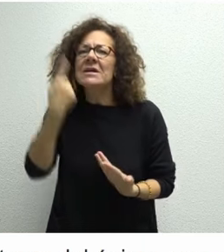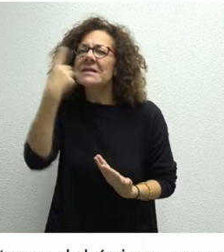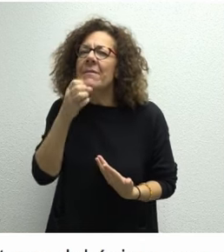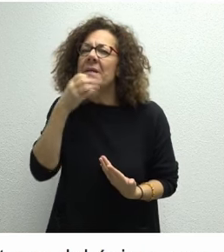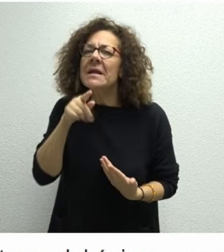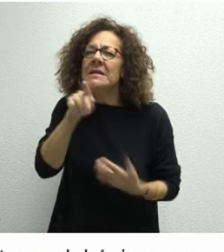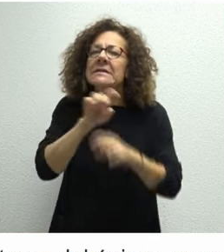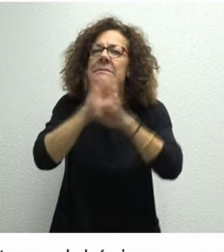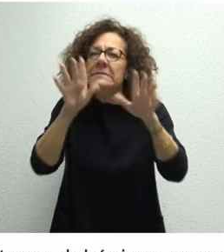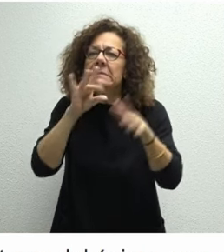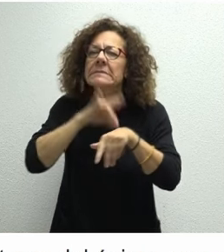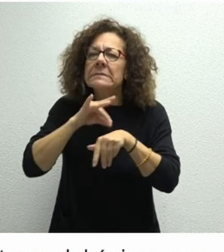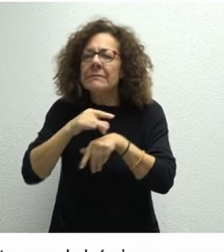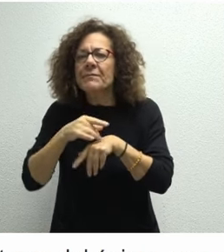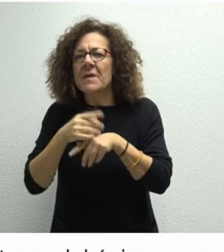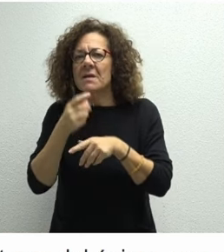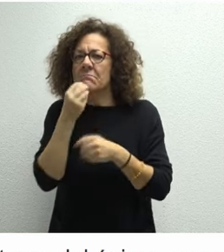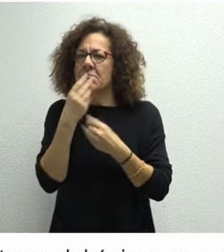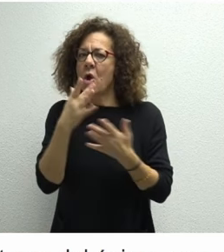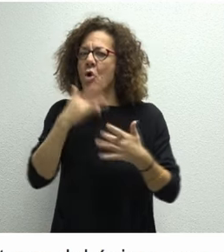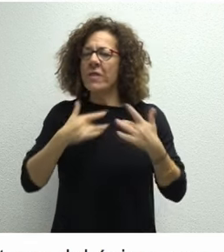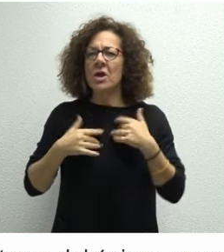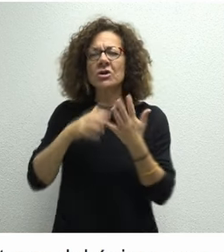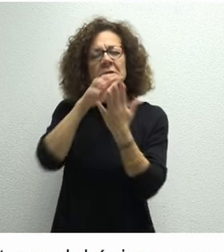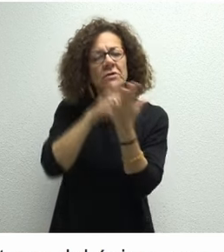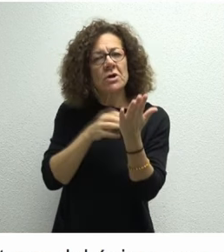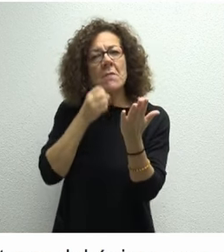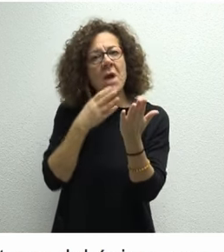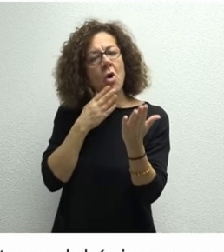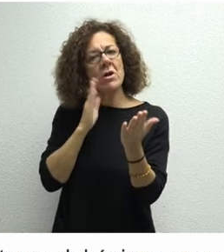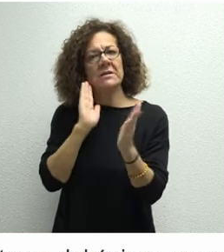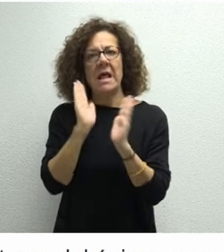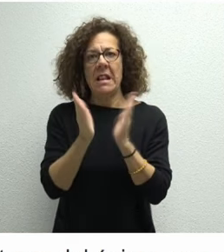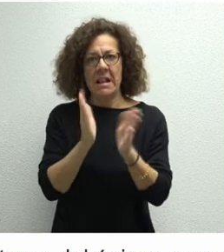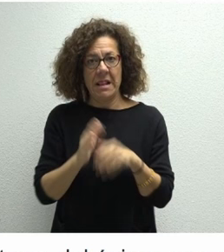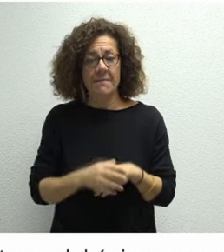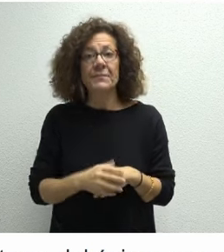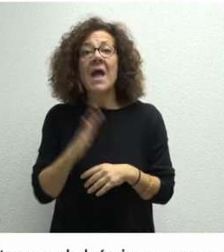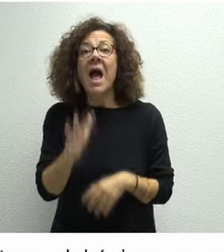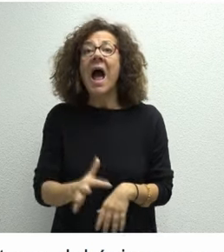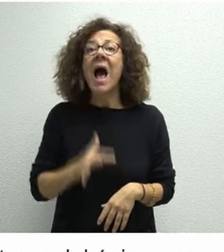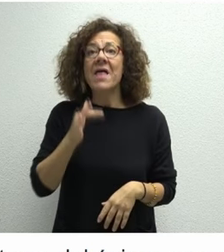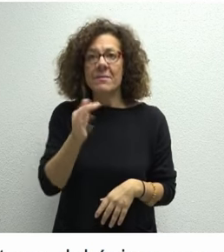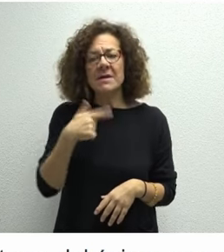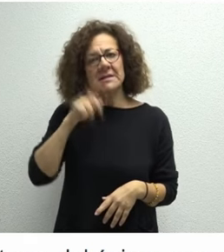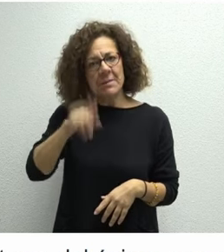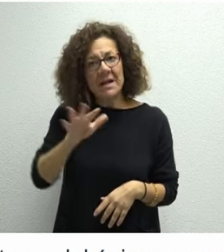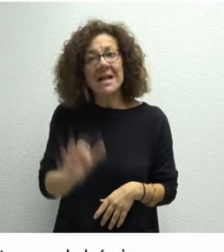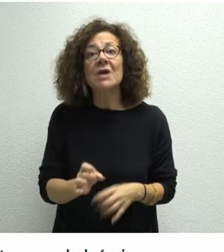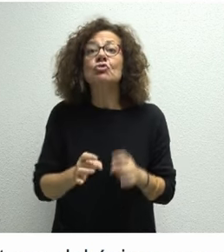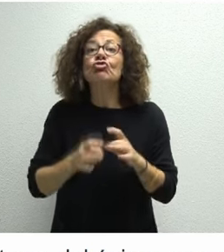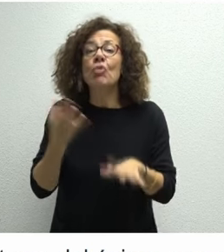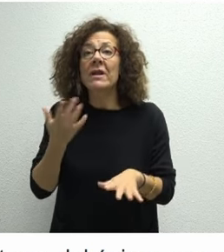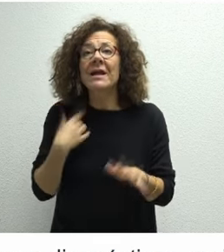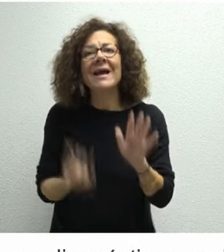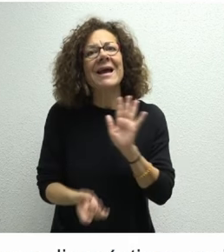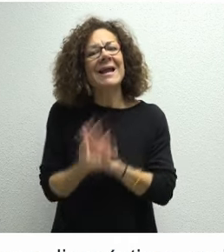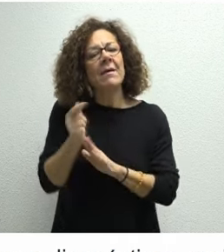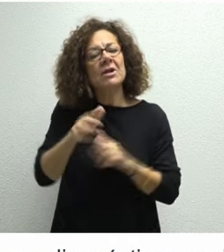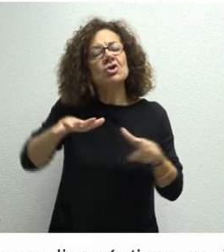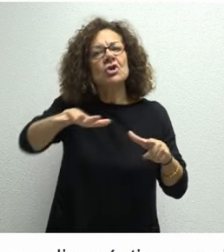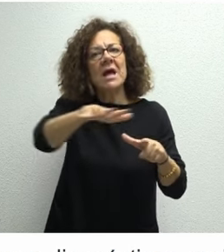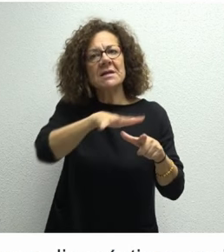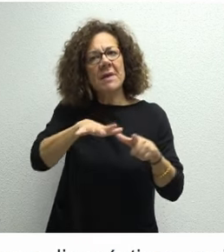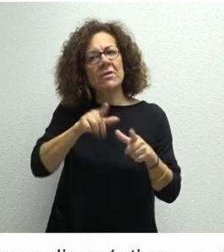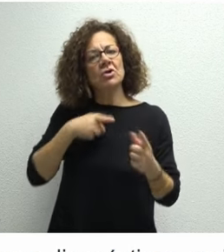manifestaciones permite hacer mejores diagnósticos mejores intervenciones además teníamos la suerte Bueno pues de que generaba esos espacios no